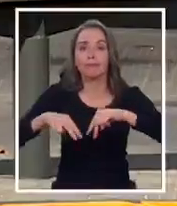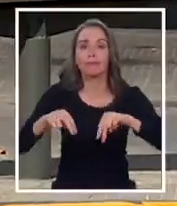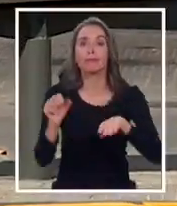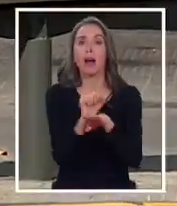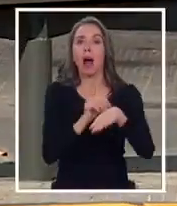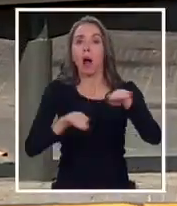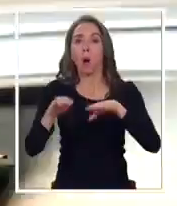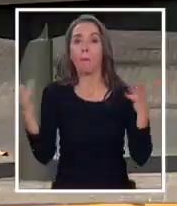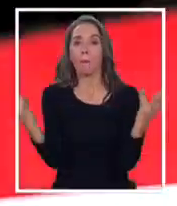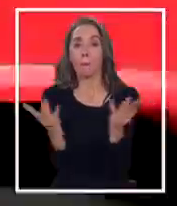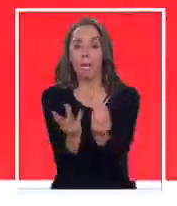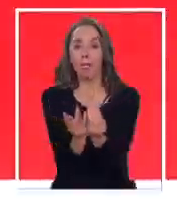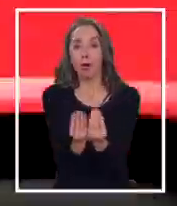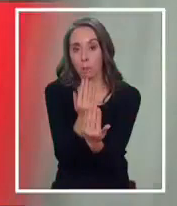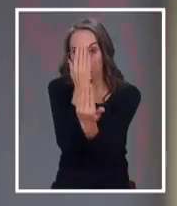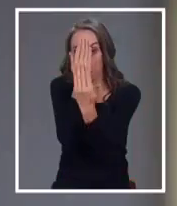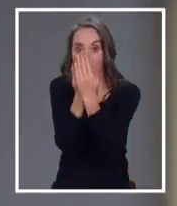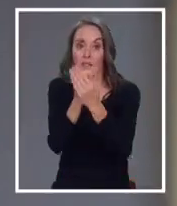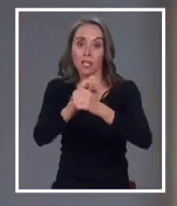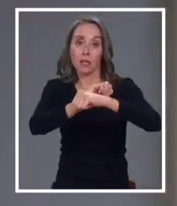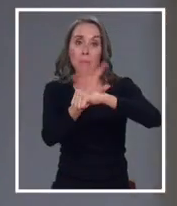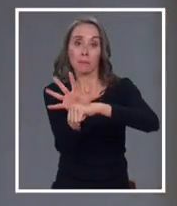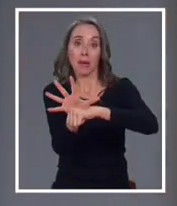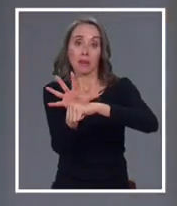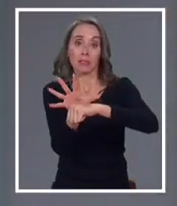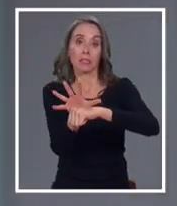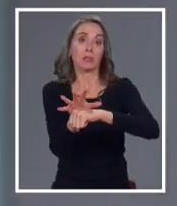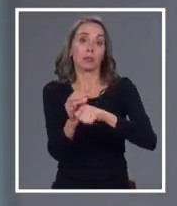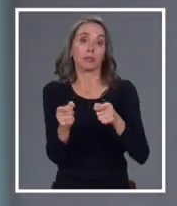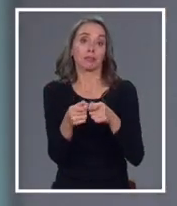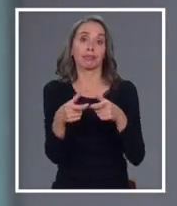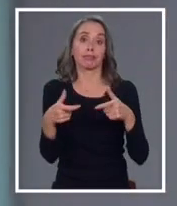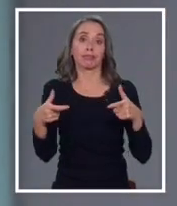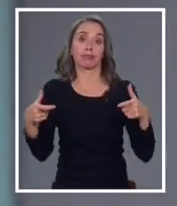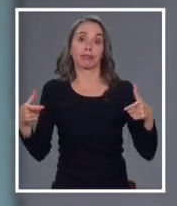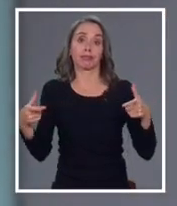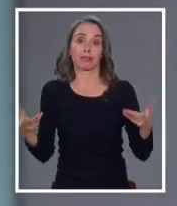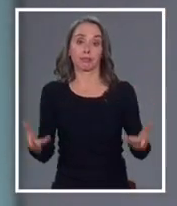comenzar a hacer frente a una pandemia que no ha dado tregua